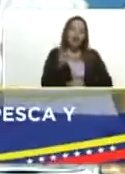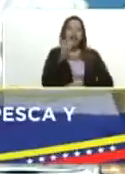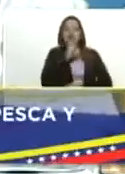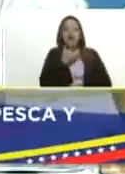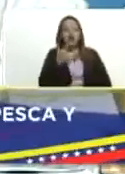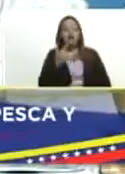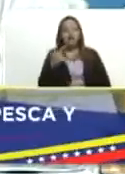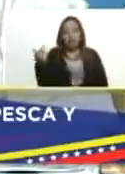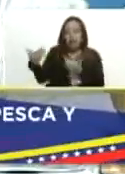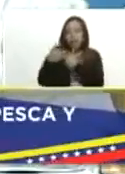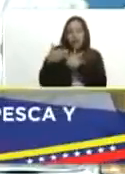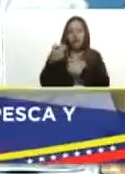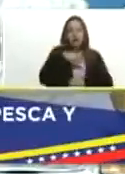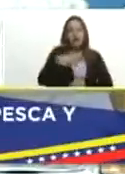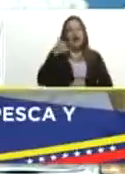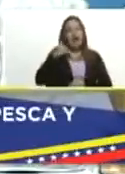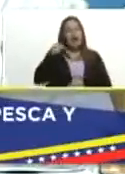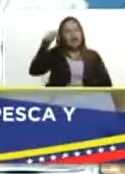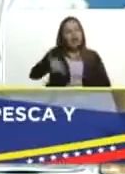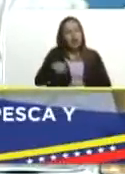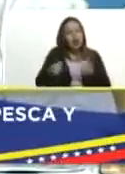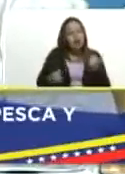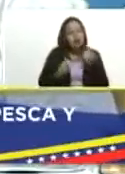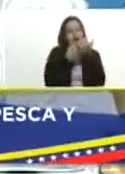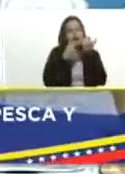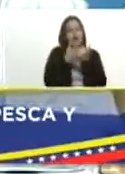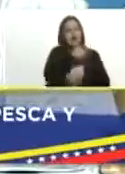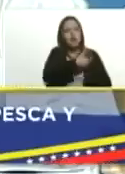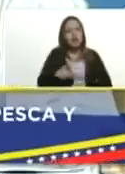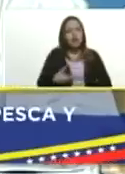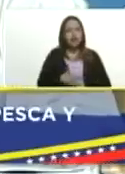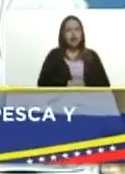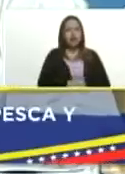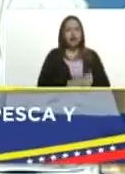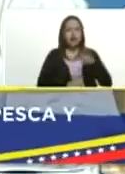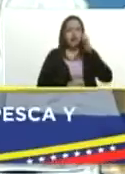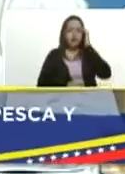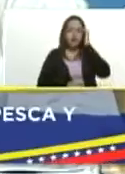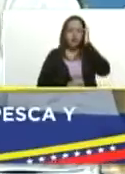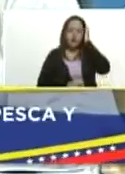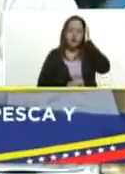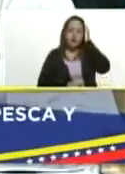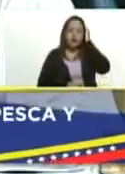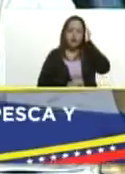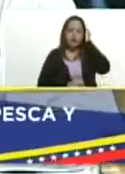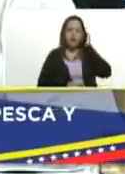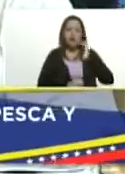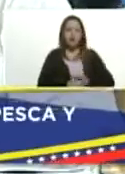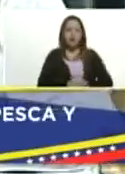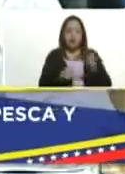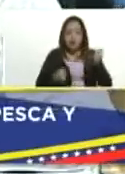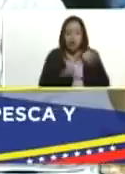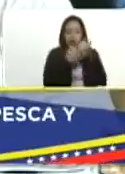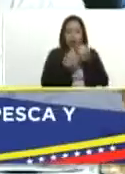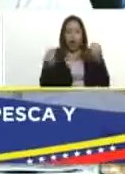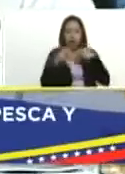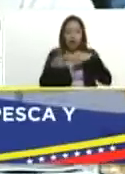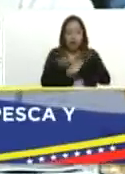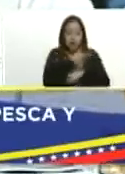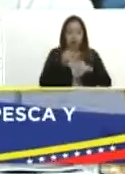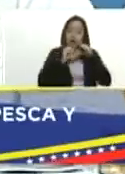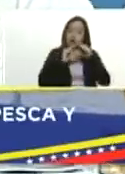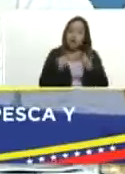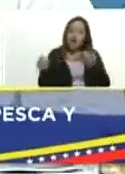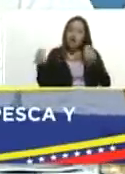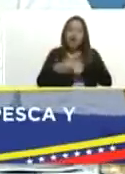aquí estamos, rodilla en tierra, presidente, para respaldarlo, para mayor gobernabilidad, para que sigan